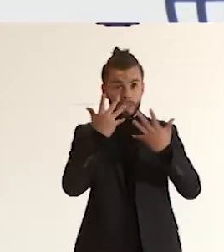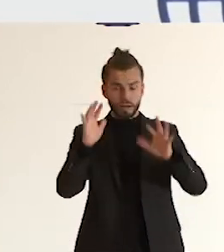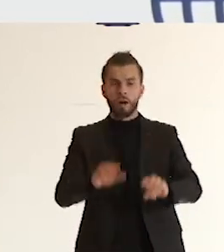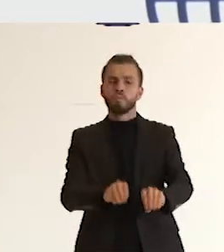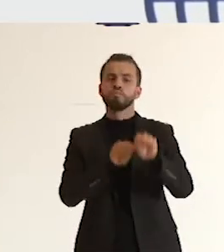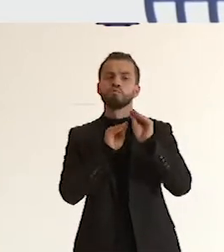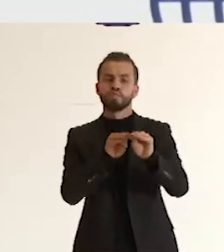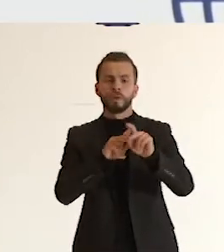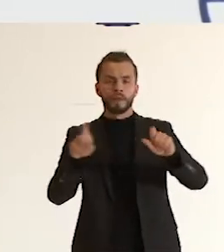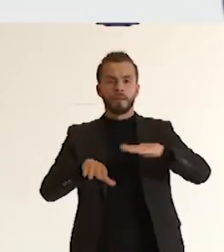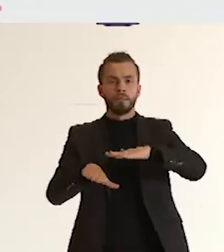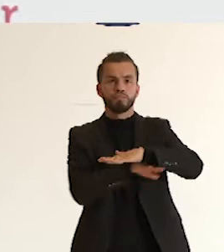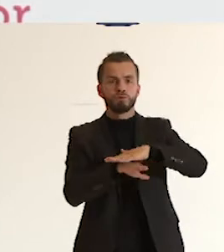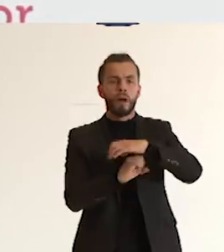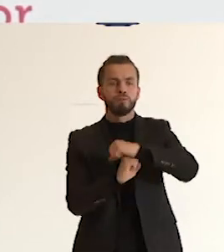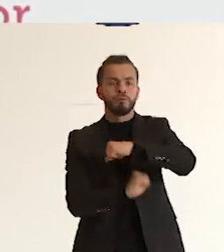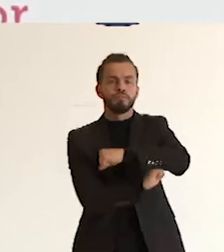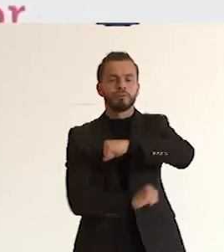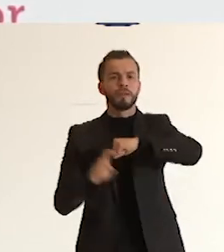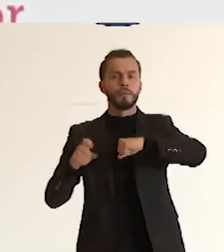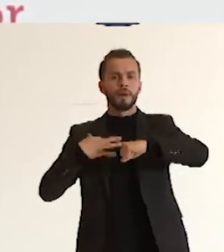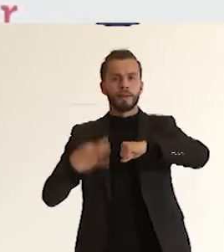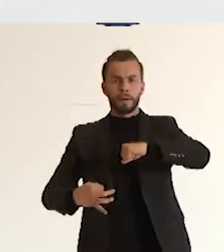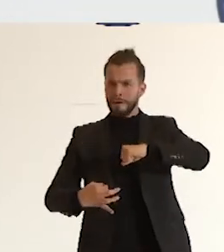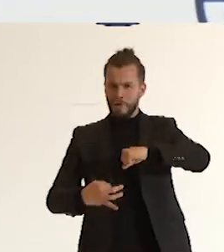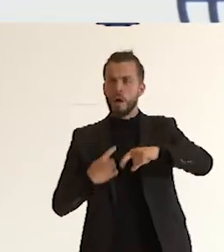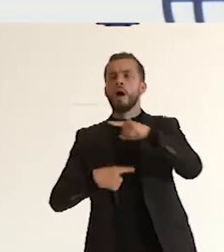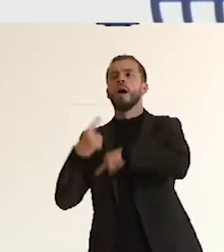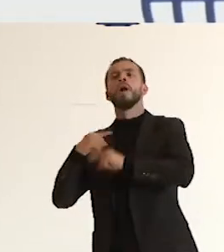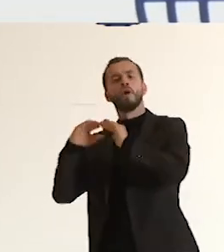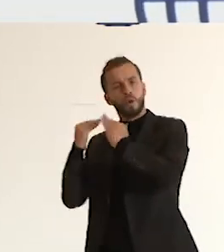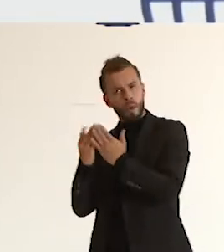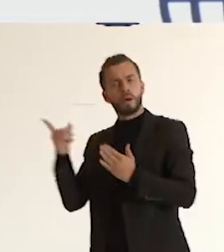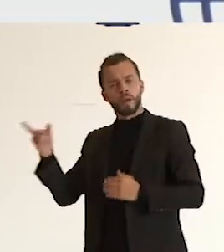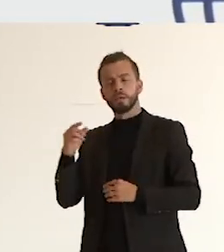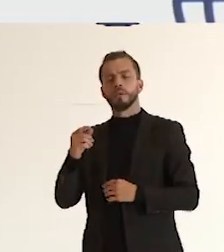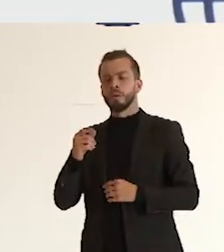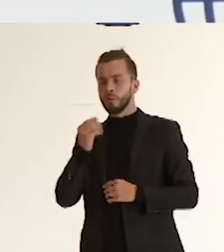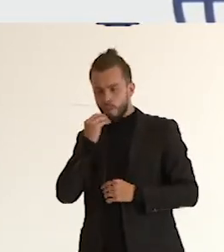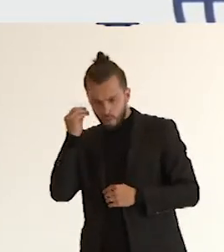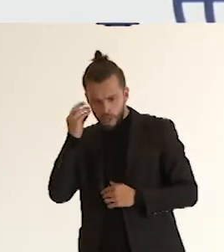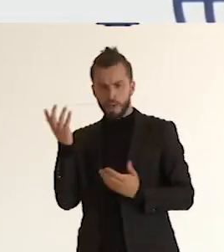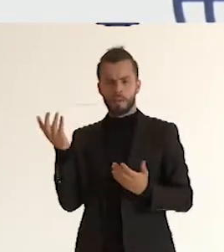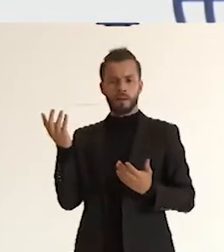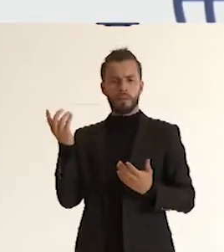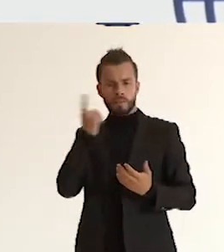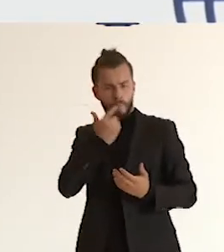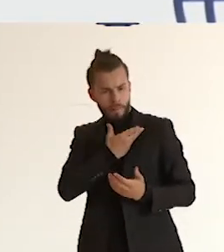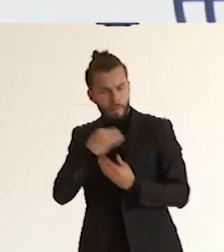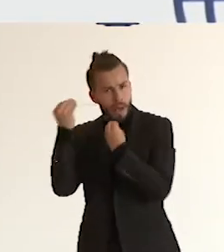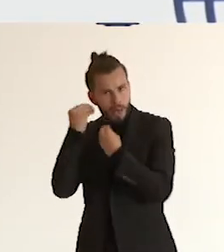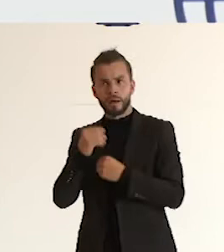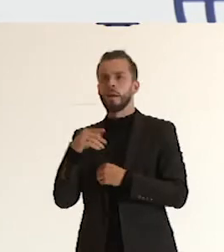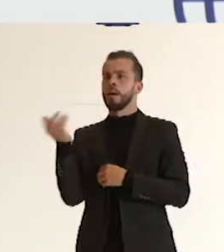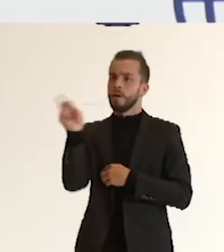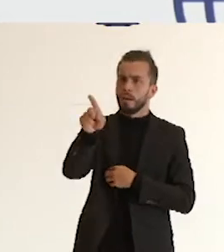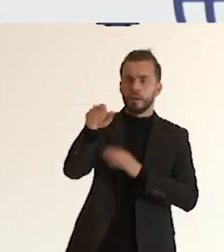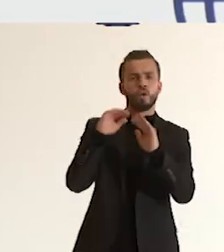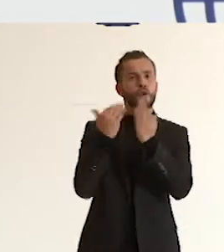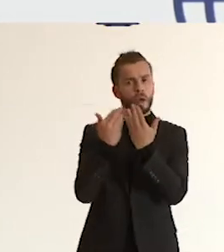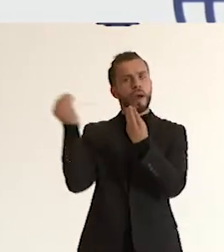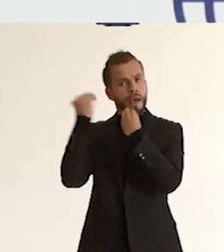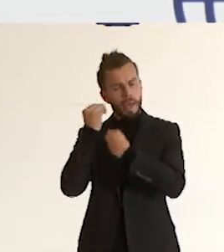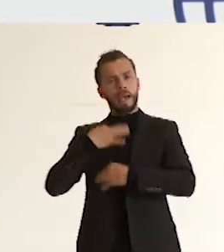formación ética la formación ética debió haber ocurrido en la casa la formación ética debió haber ocurrido en el colegio y en la